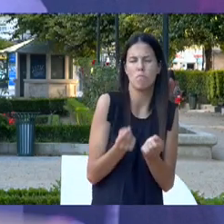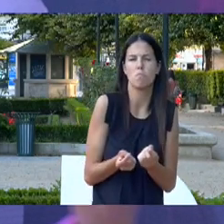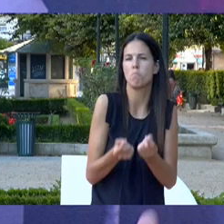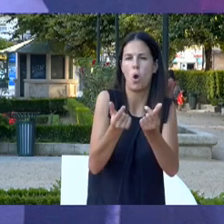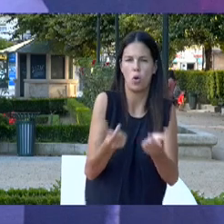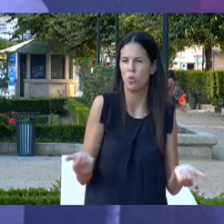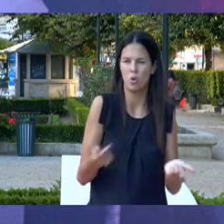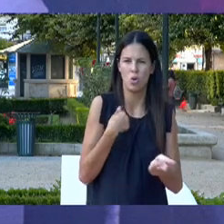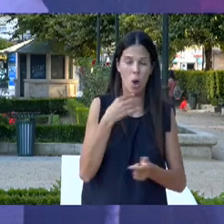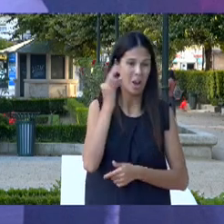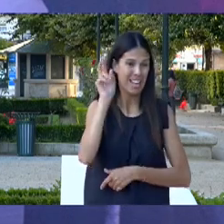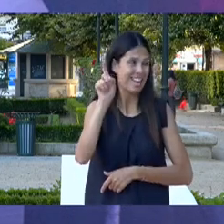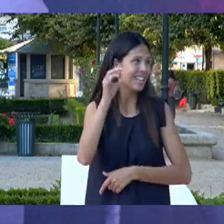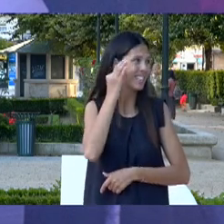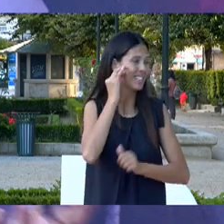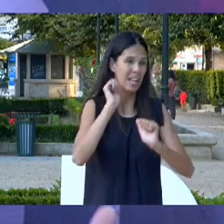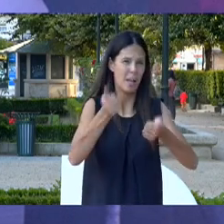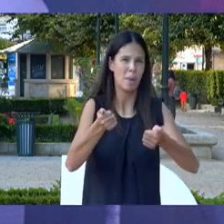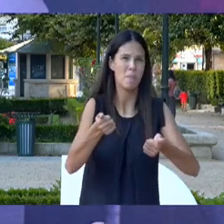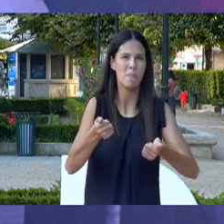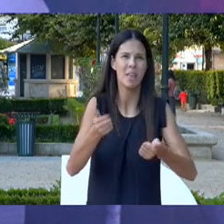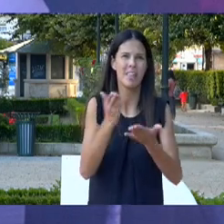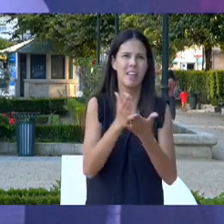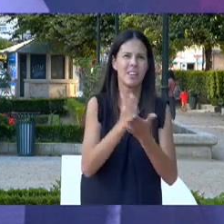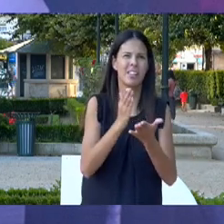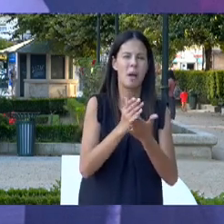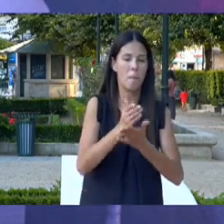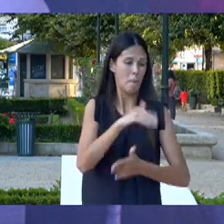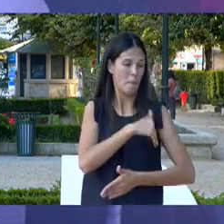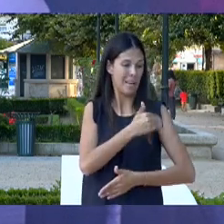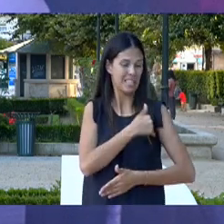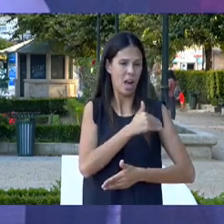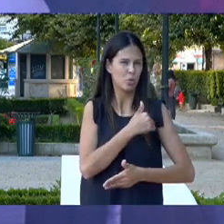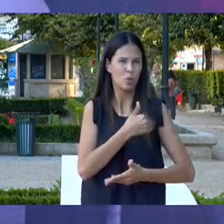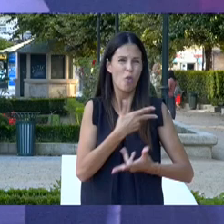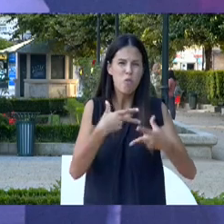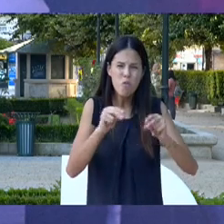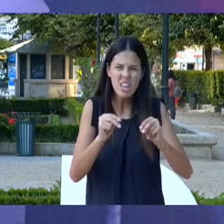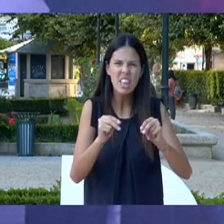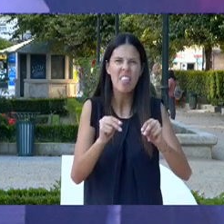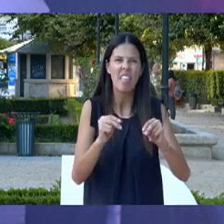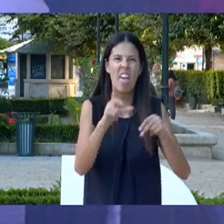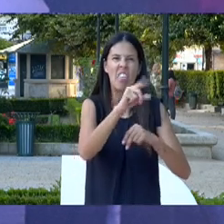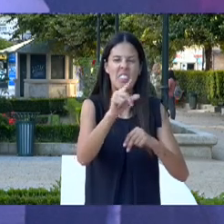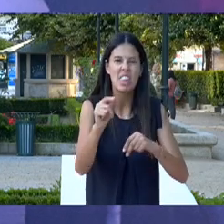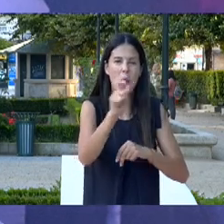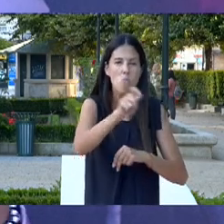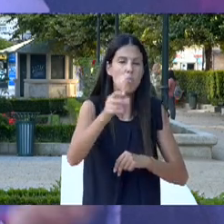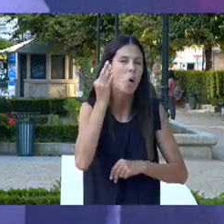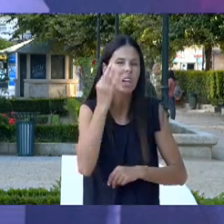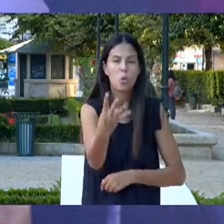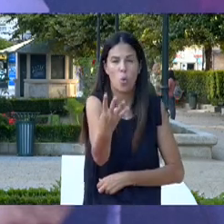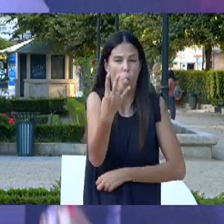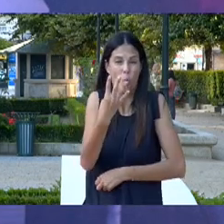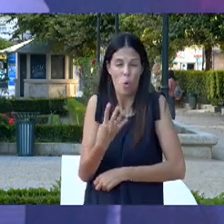ela inicia os seus estudos, pois acababan o bacharelato, 4 de cada 100 mulleres